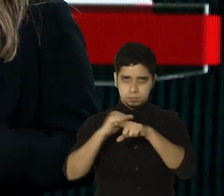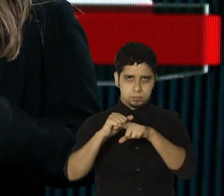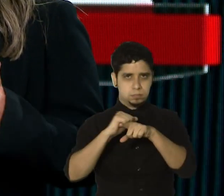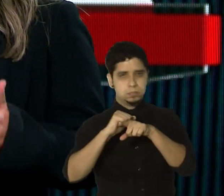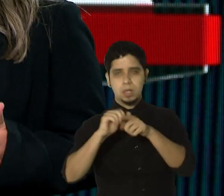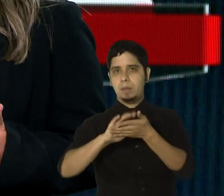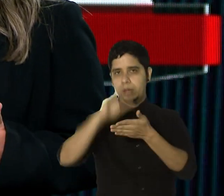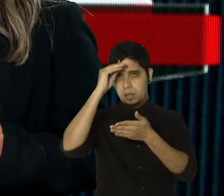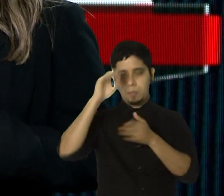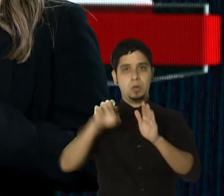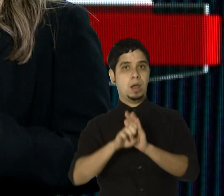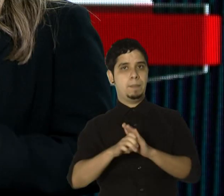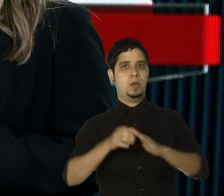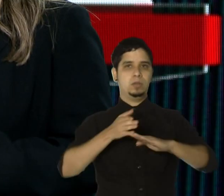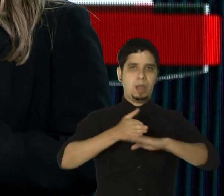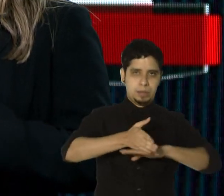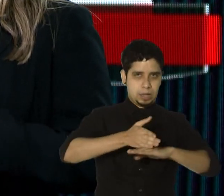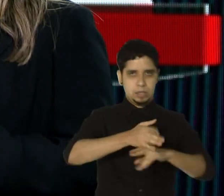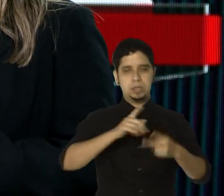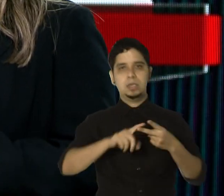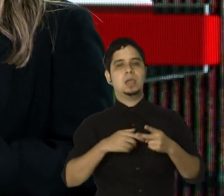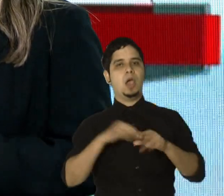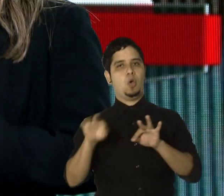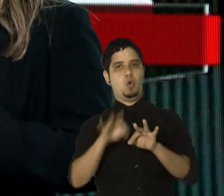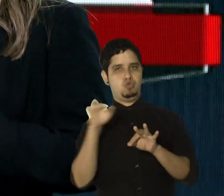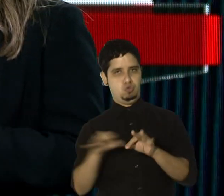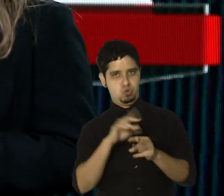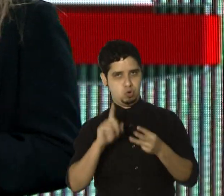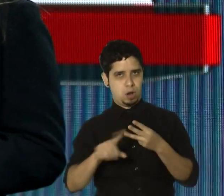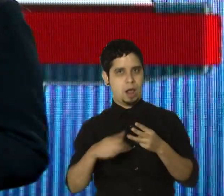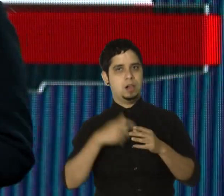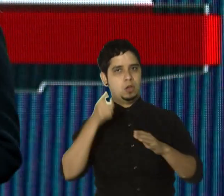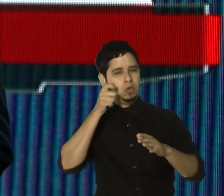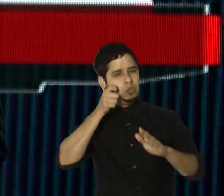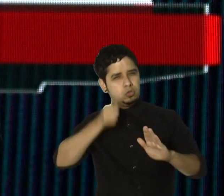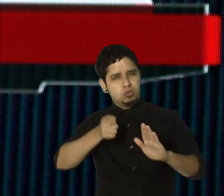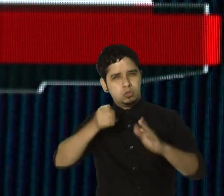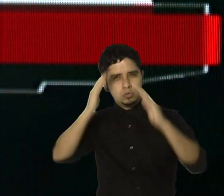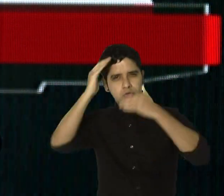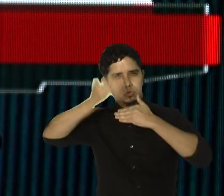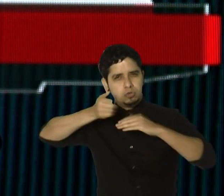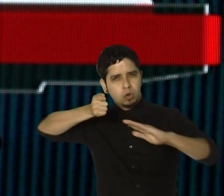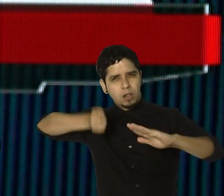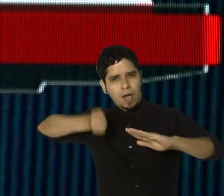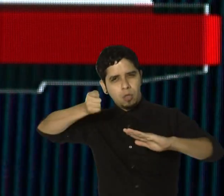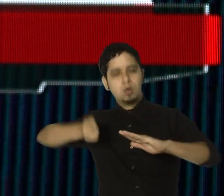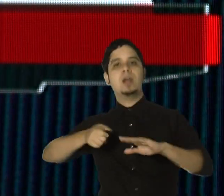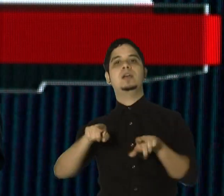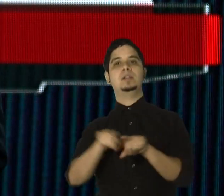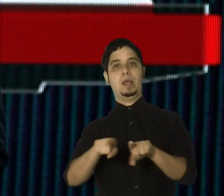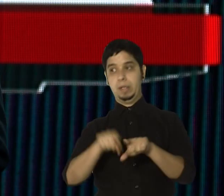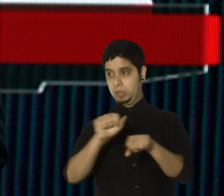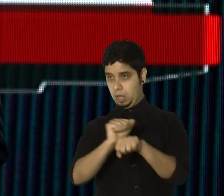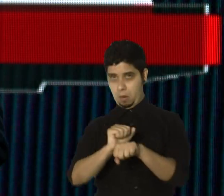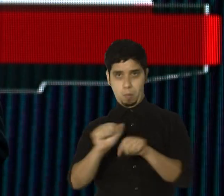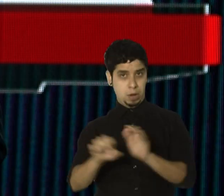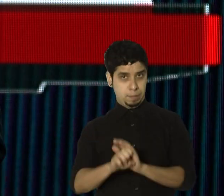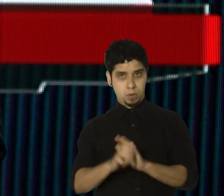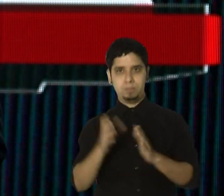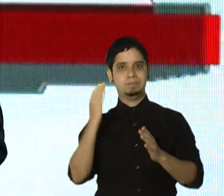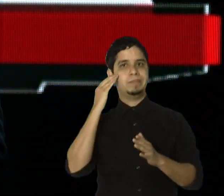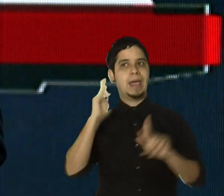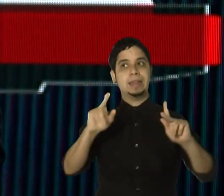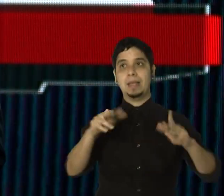en evanistería, tapicería, costura, soldadura y trabajos como hacer mudanzas. Tenemos